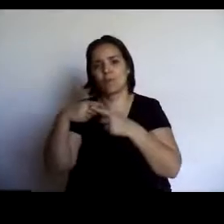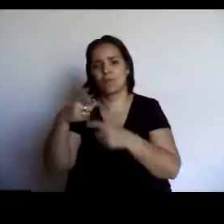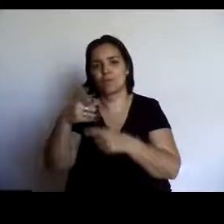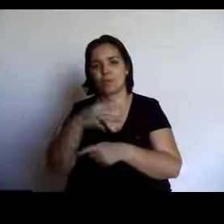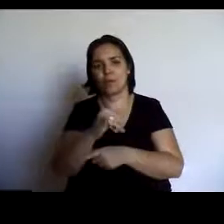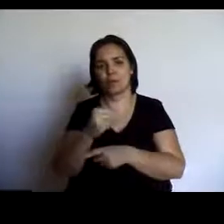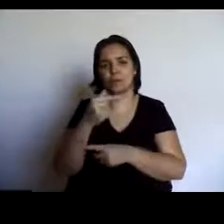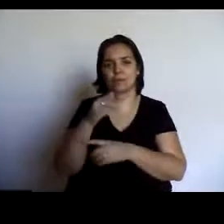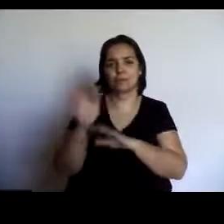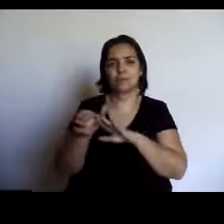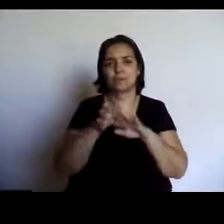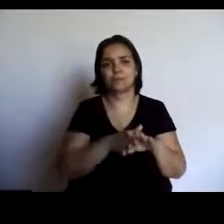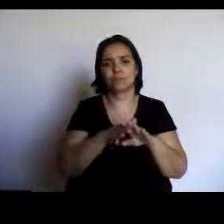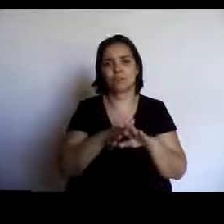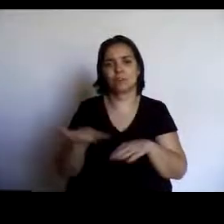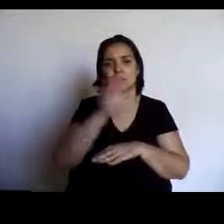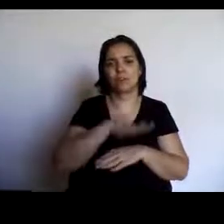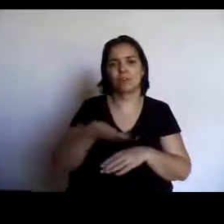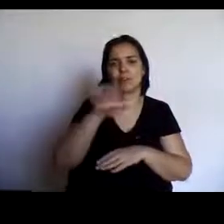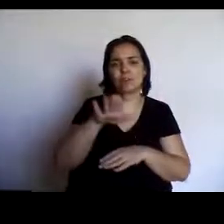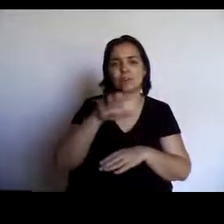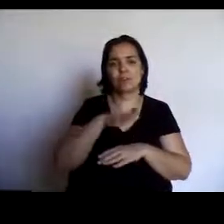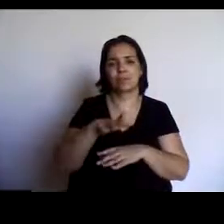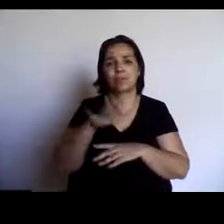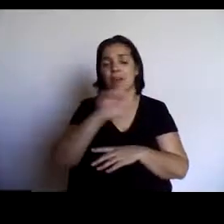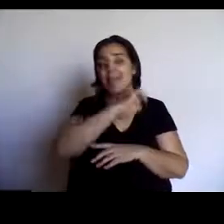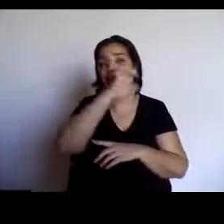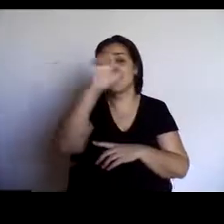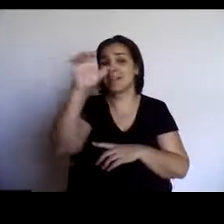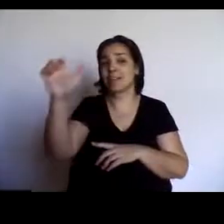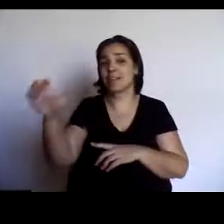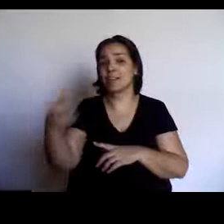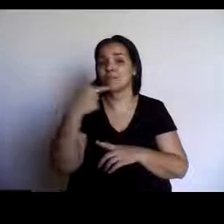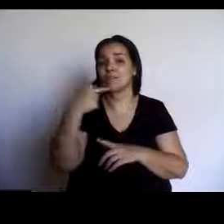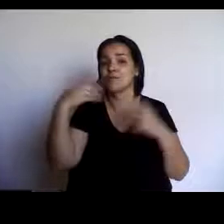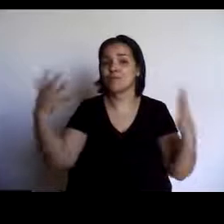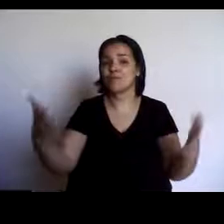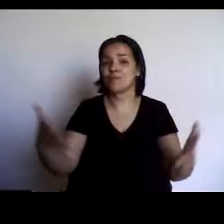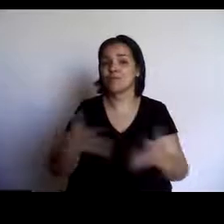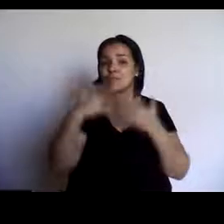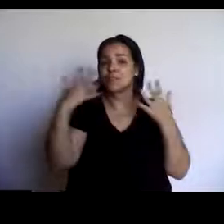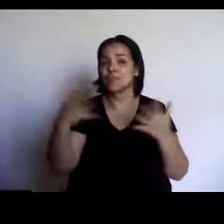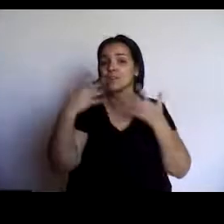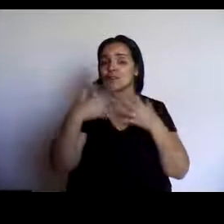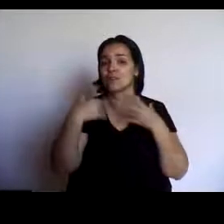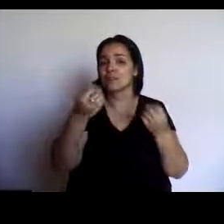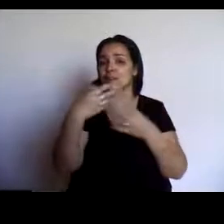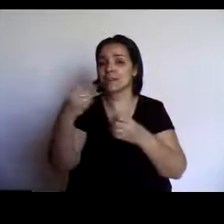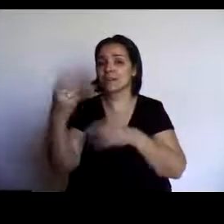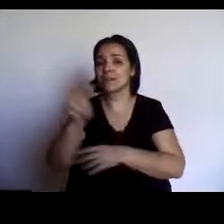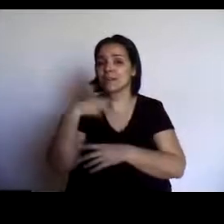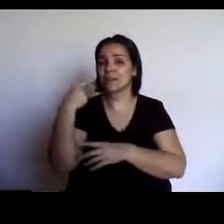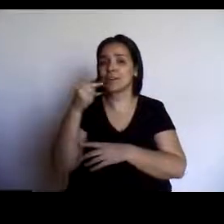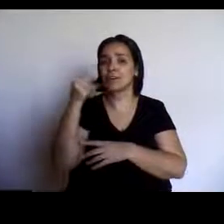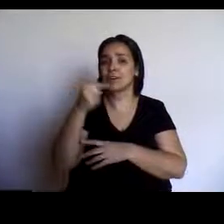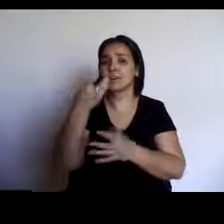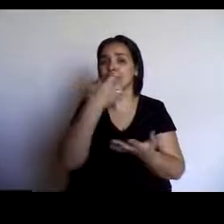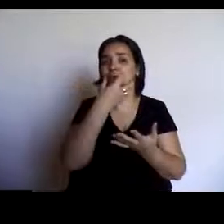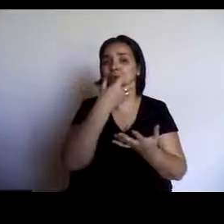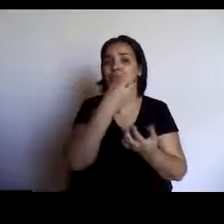otra parte, la localización en el corazón de Europa facilita la inmediatez de la recepción de la información generada por las instituciones